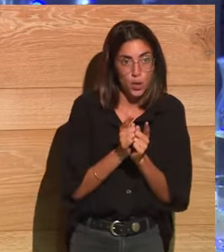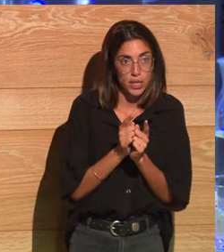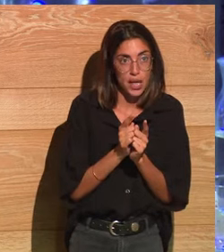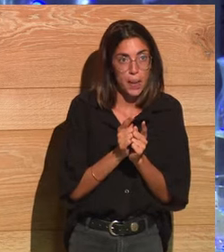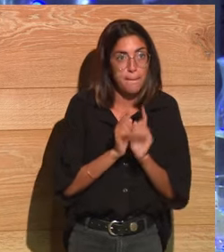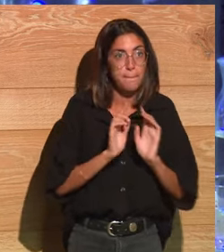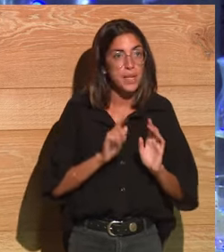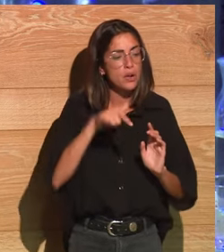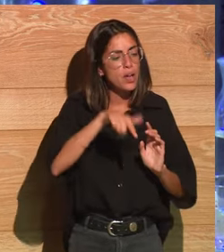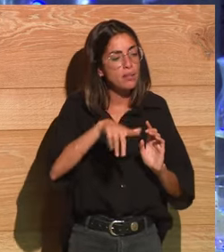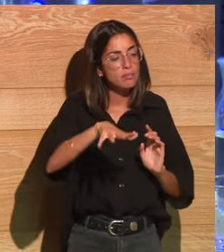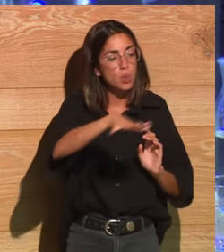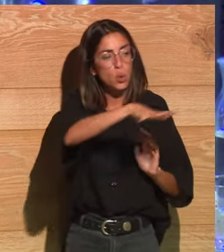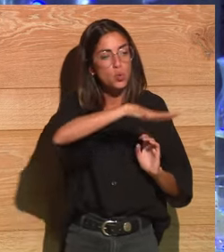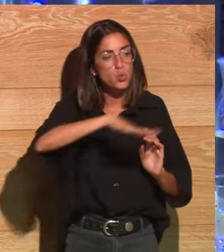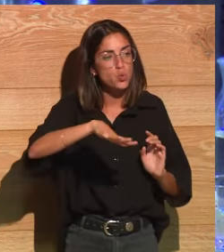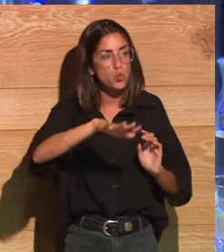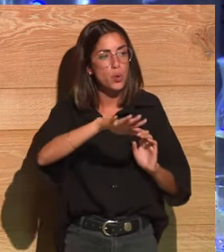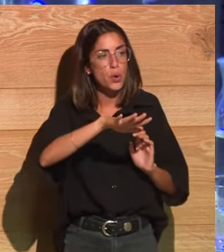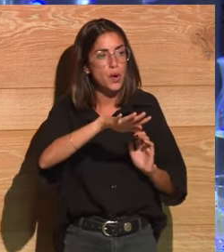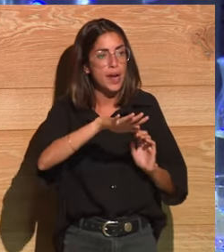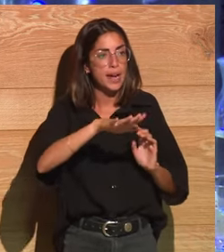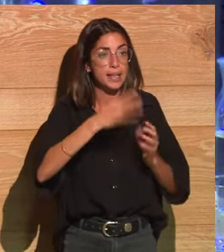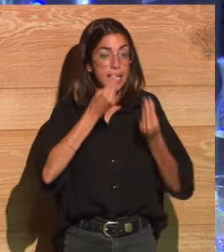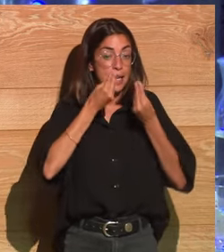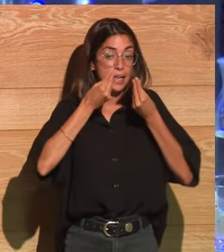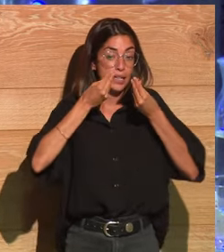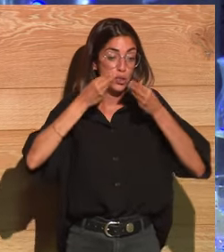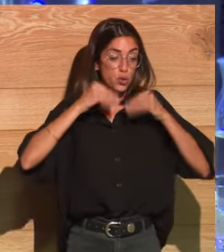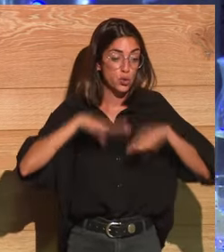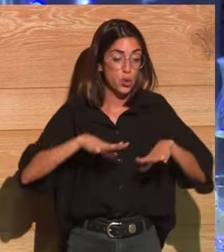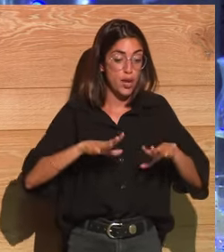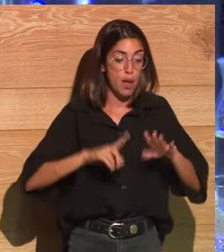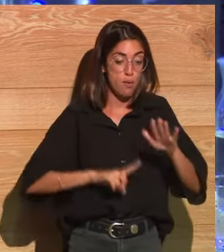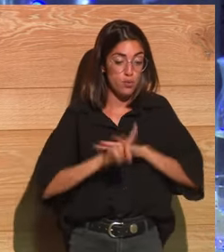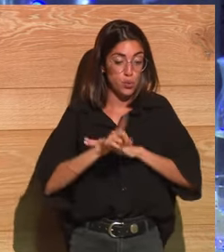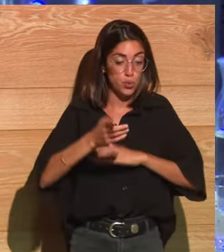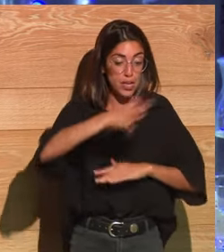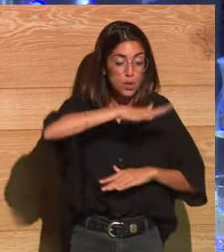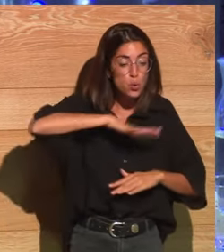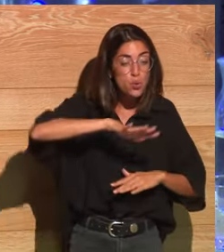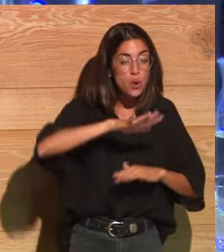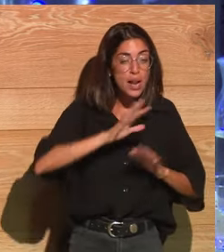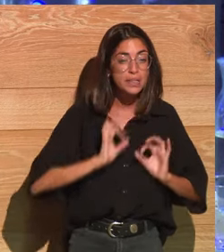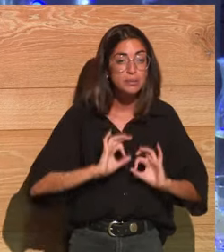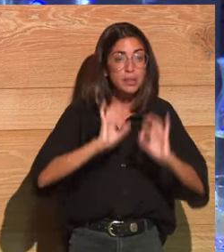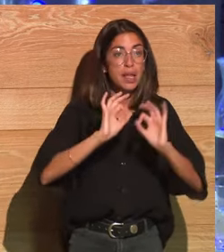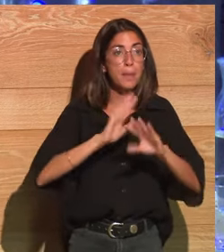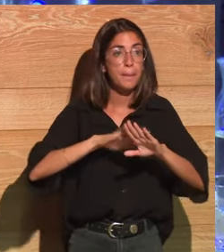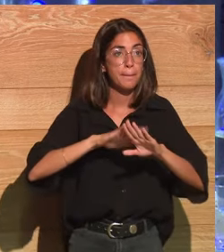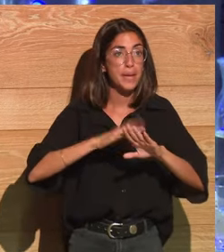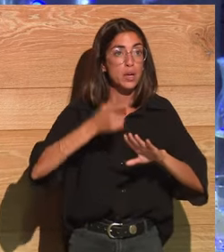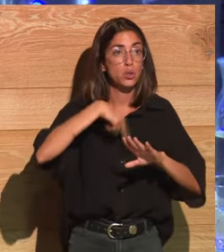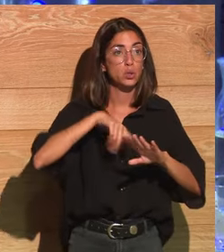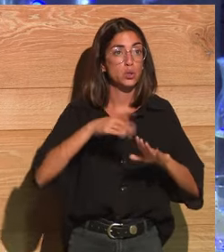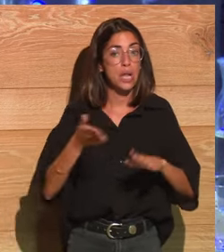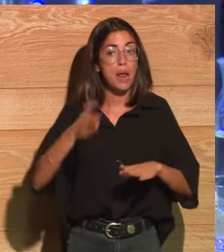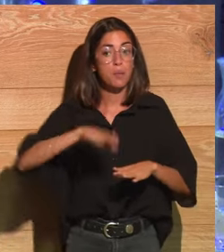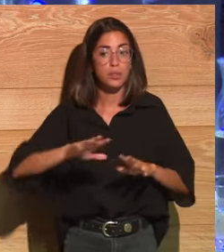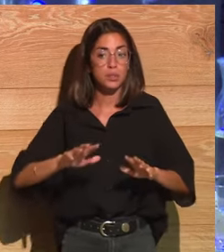un lugar especial en la historia evolutiva de nuestra especie precisamente para ganarle años a la